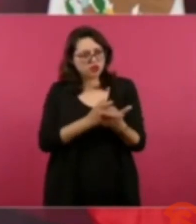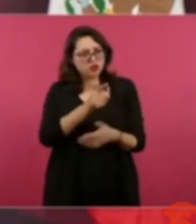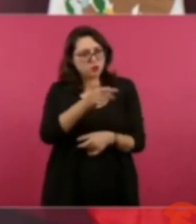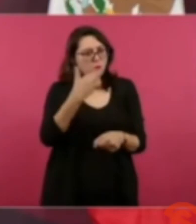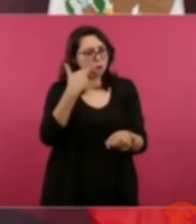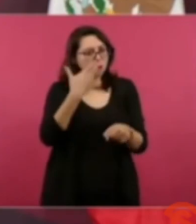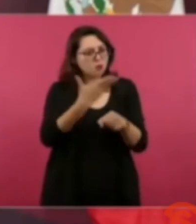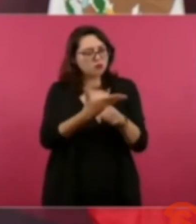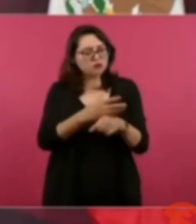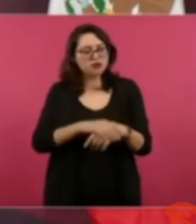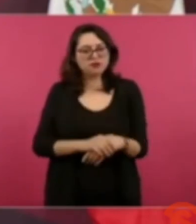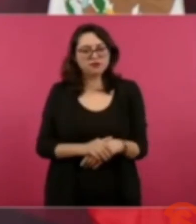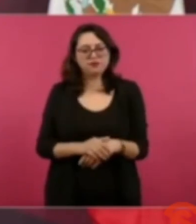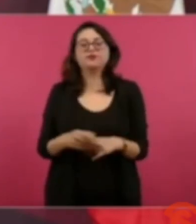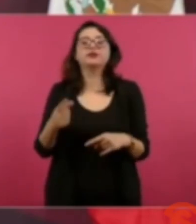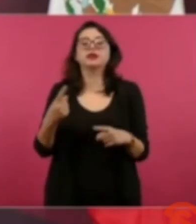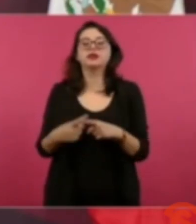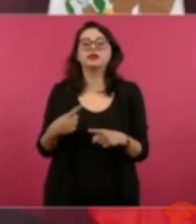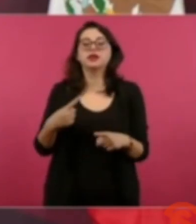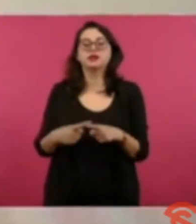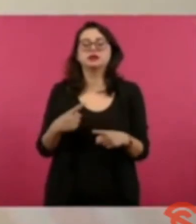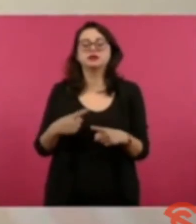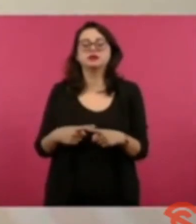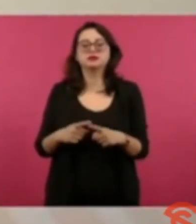Eso fue Zedillo.